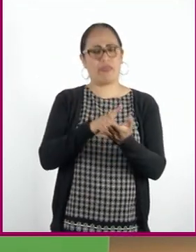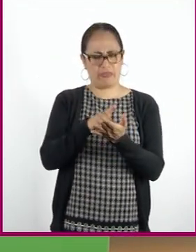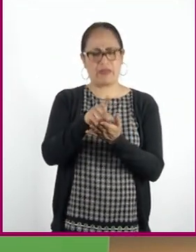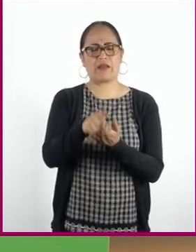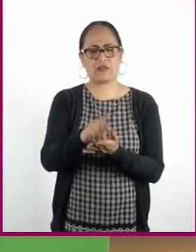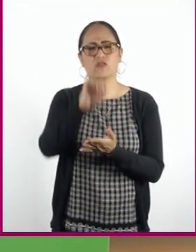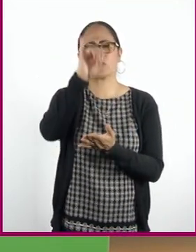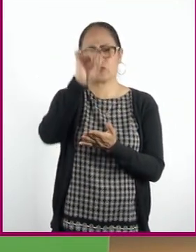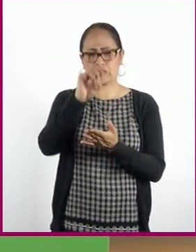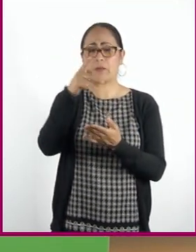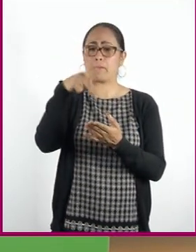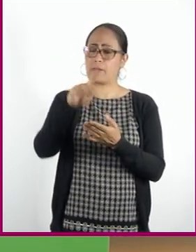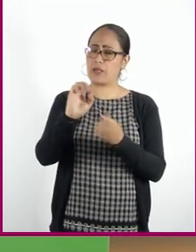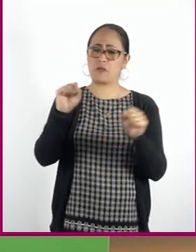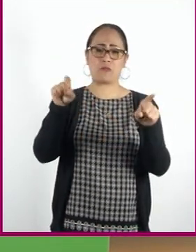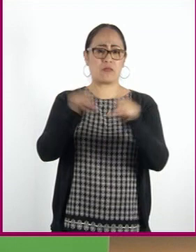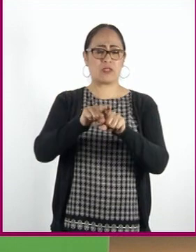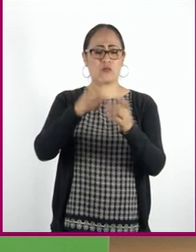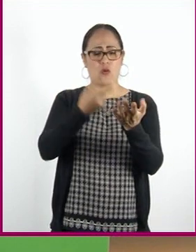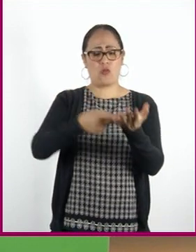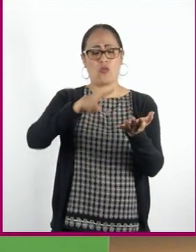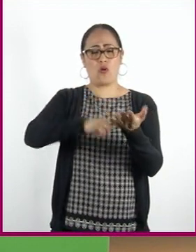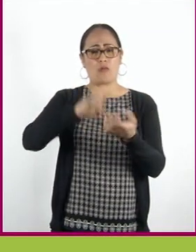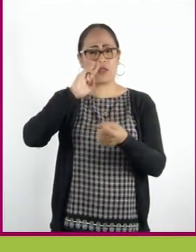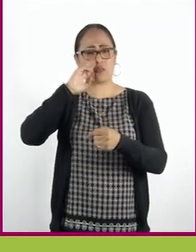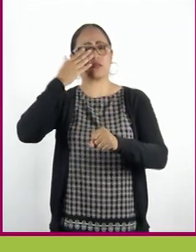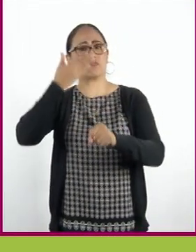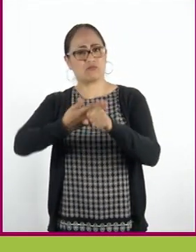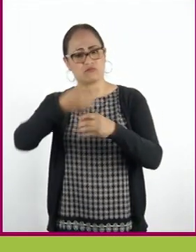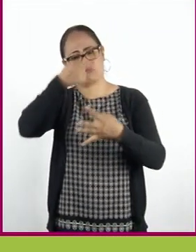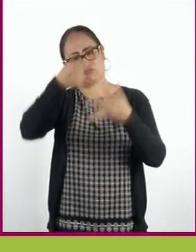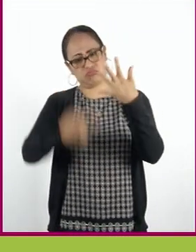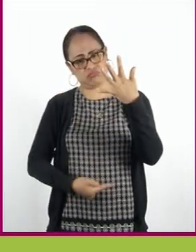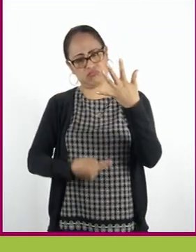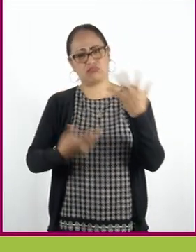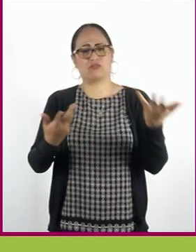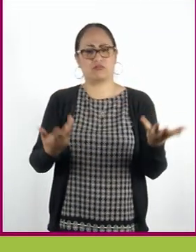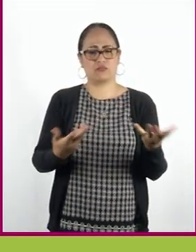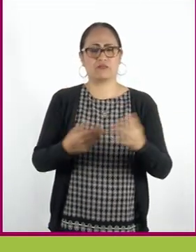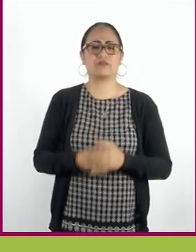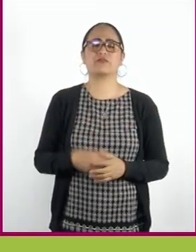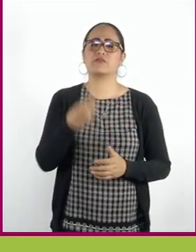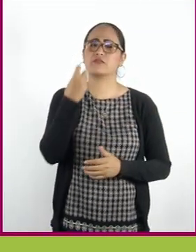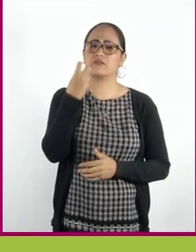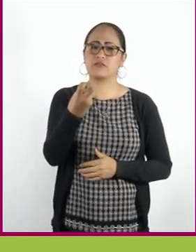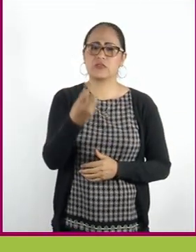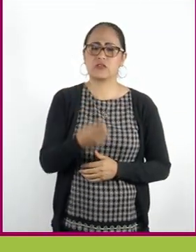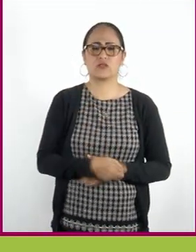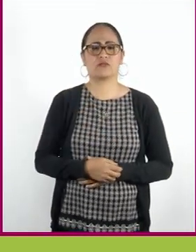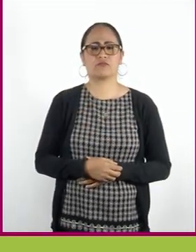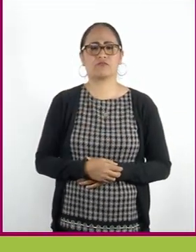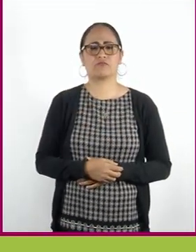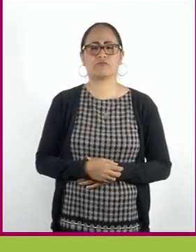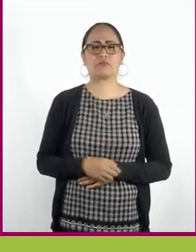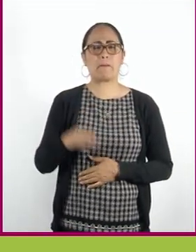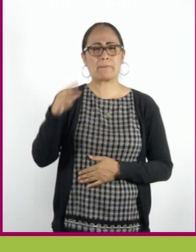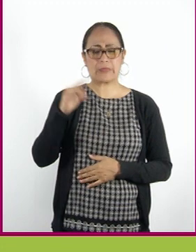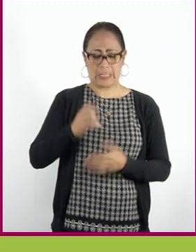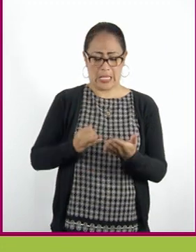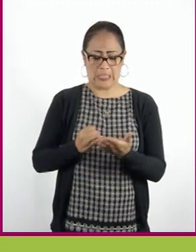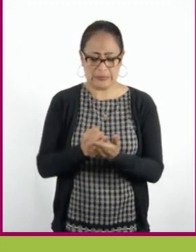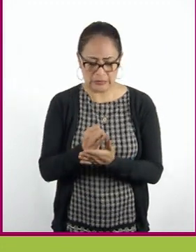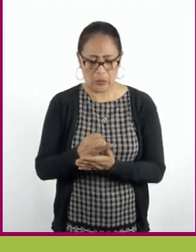también muchas responsabilidades. Por ello, debe de ser una decisión